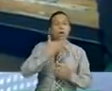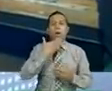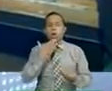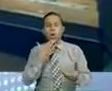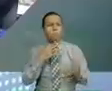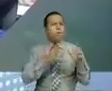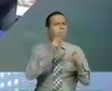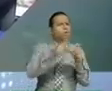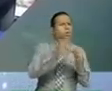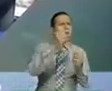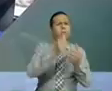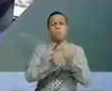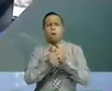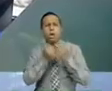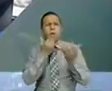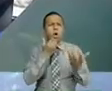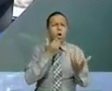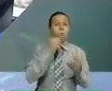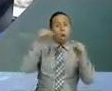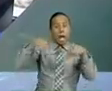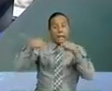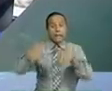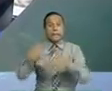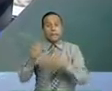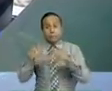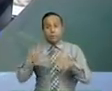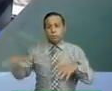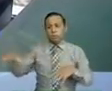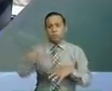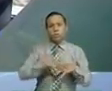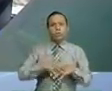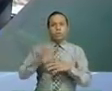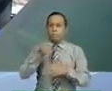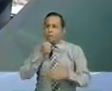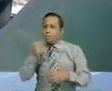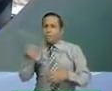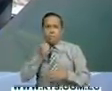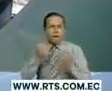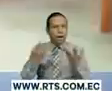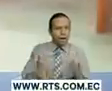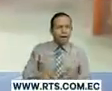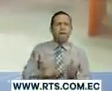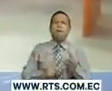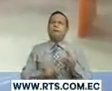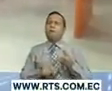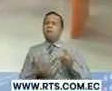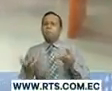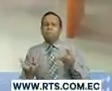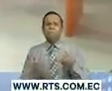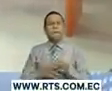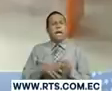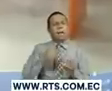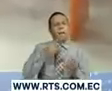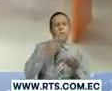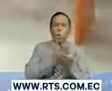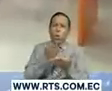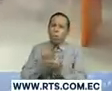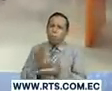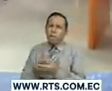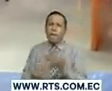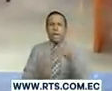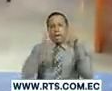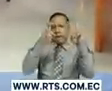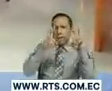información, tenemos contenido en el estudio con los especialistas, tenemos también las recetas,